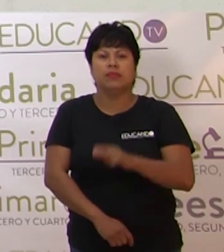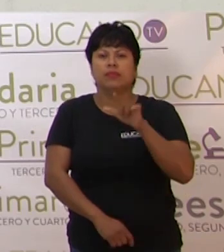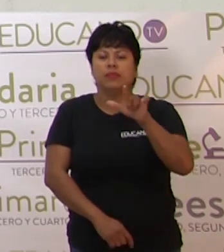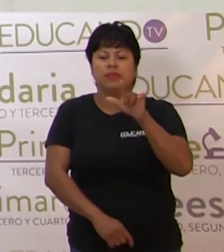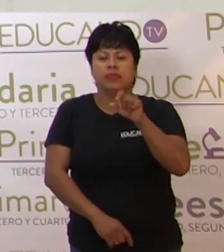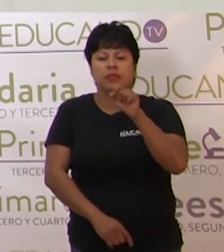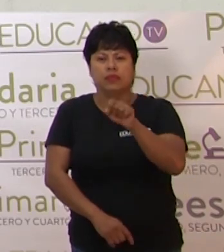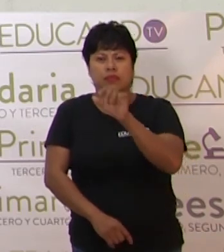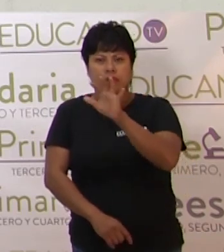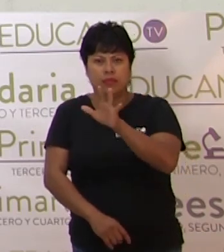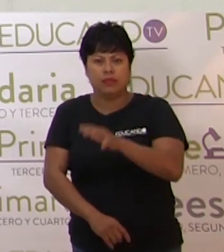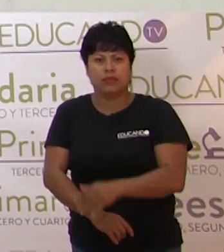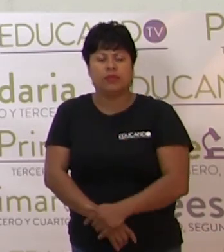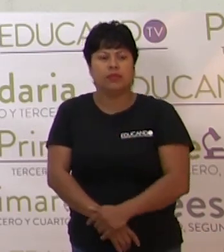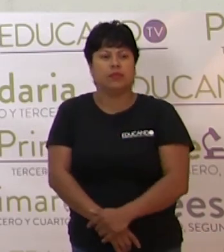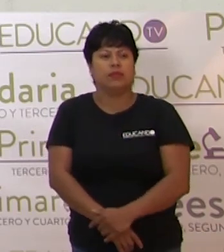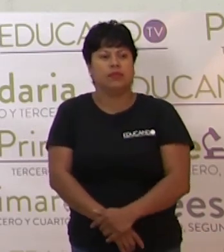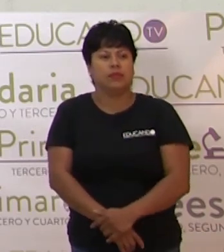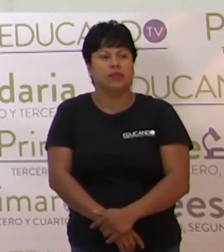17.5